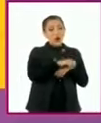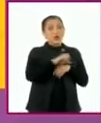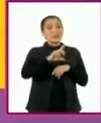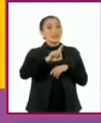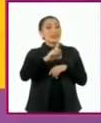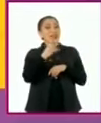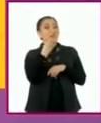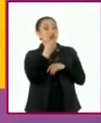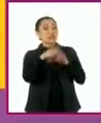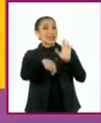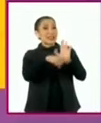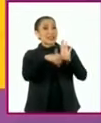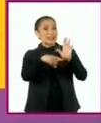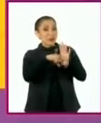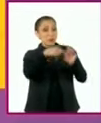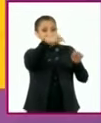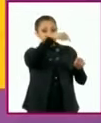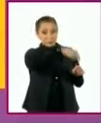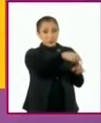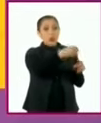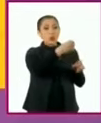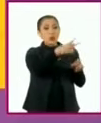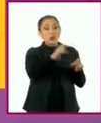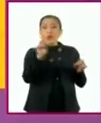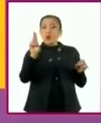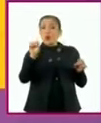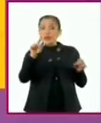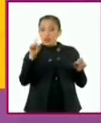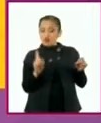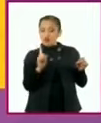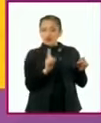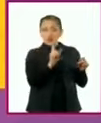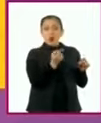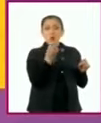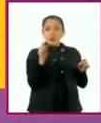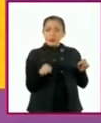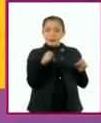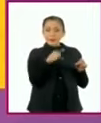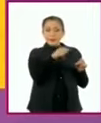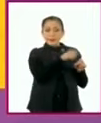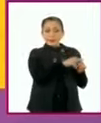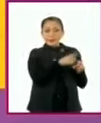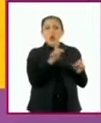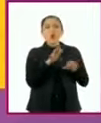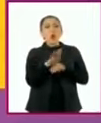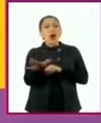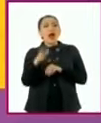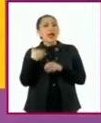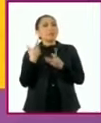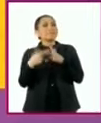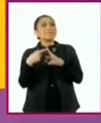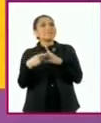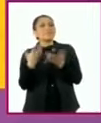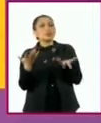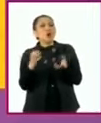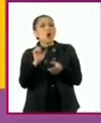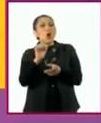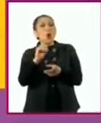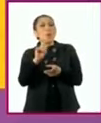negativo. ¿De cuántas unidades fue cada movimiento? ¿Qué operación permite representar la